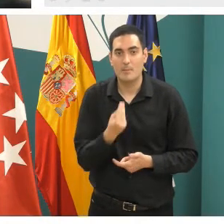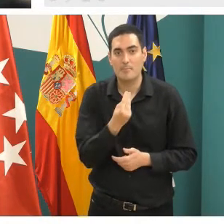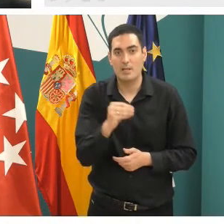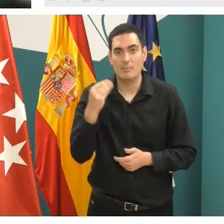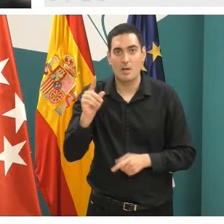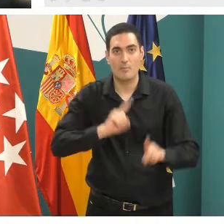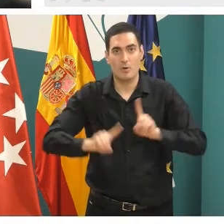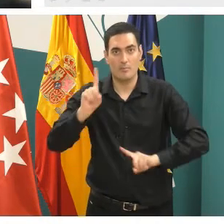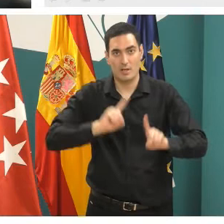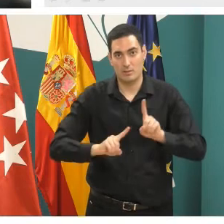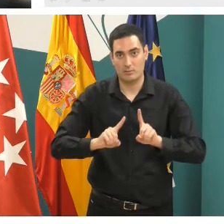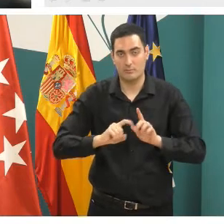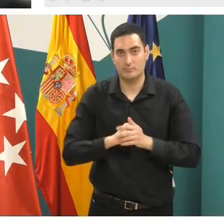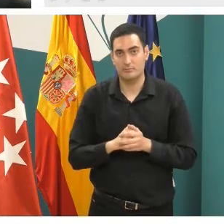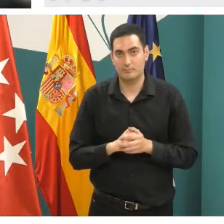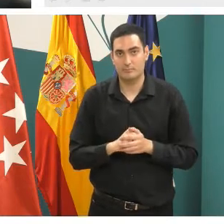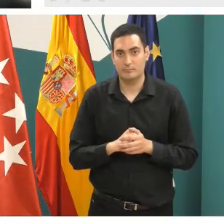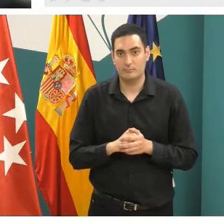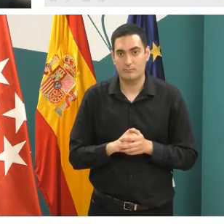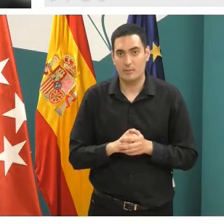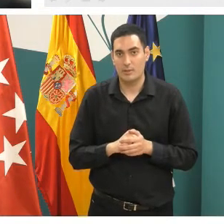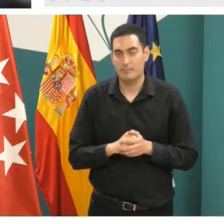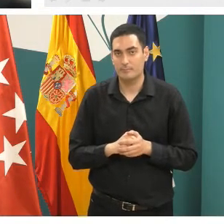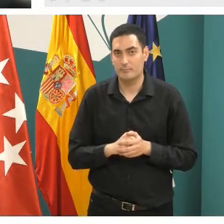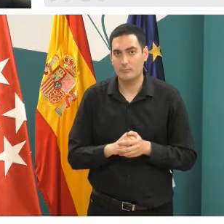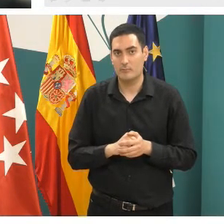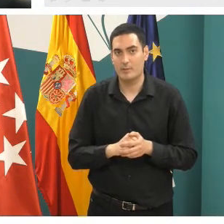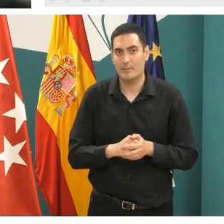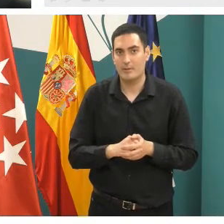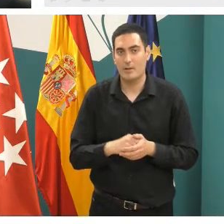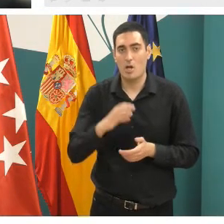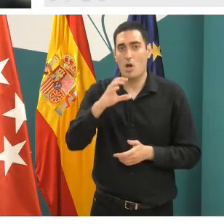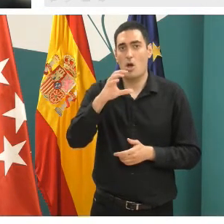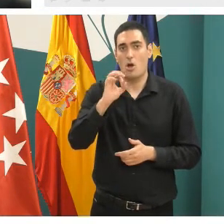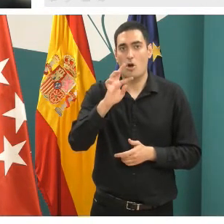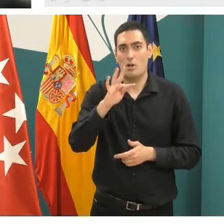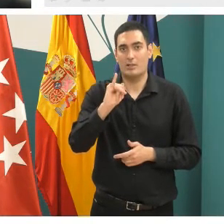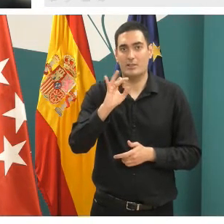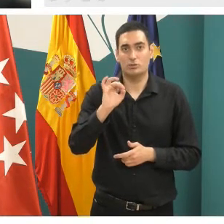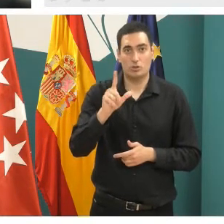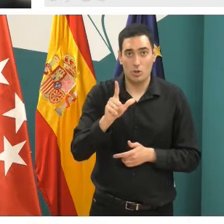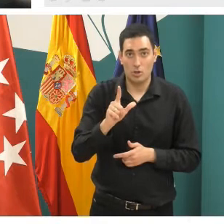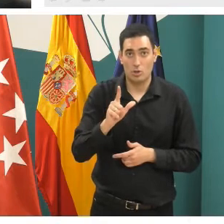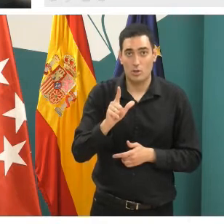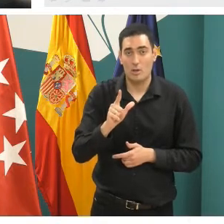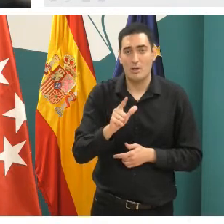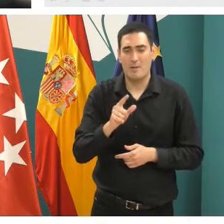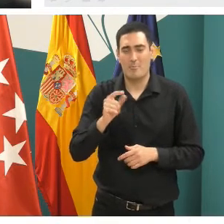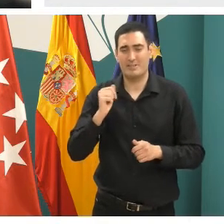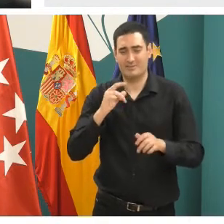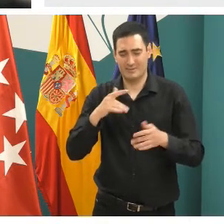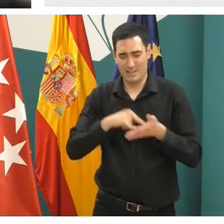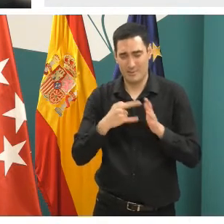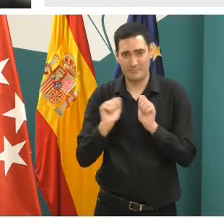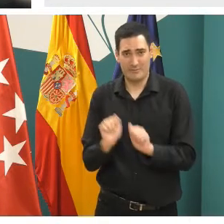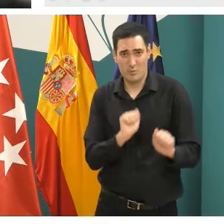las problemáticas y, por supuesto, hacen tragar tremendas dosis de cortisol y deterioran el sistema inmunológico y agravan,